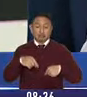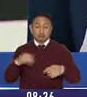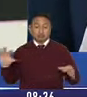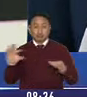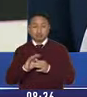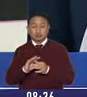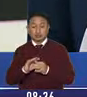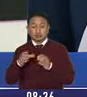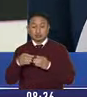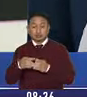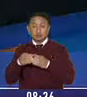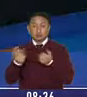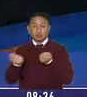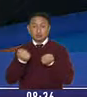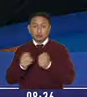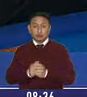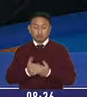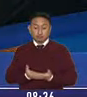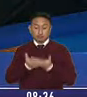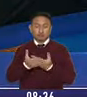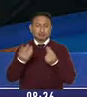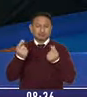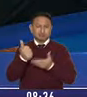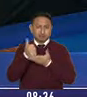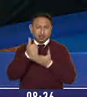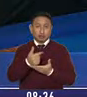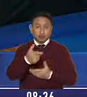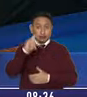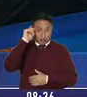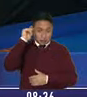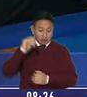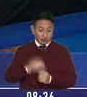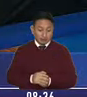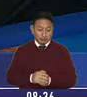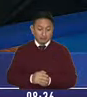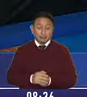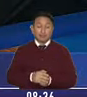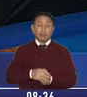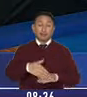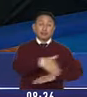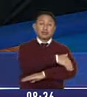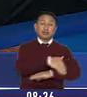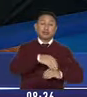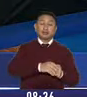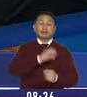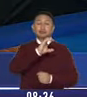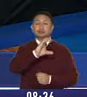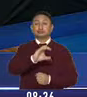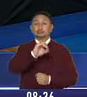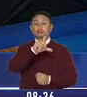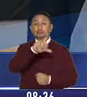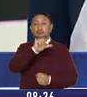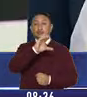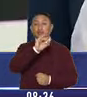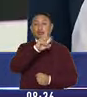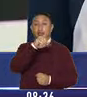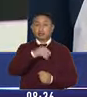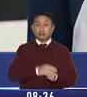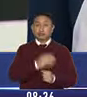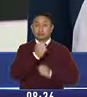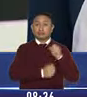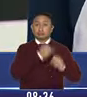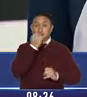un centro de monitoreo para dar respuesta inmediata. No se olvide que en la Calacalí, la Independencia, el fin de año